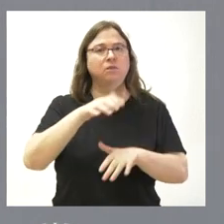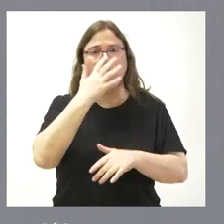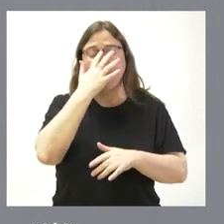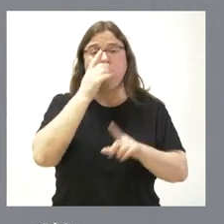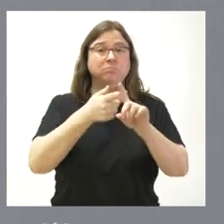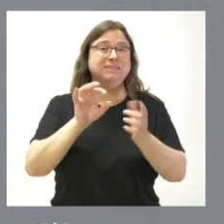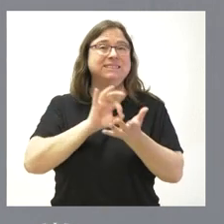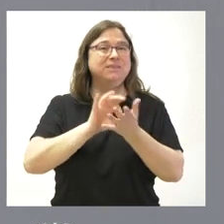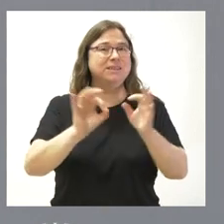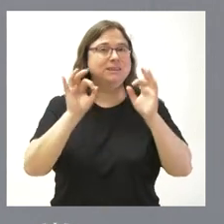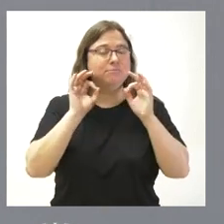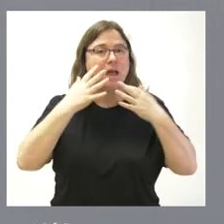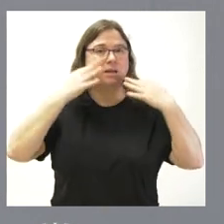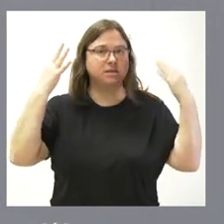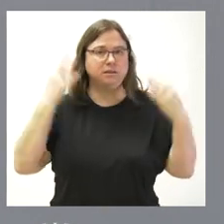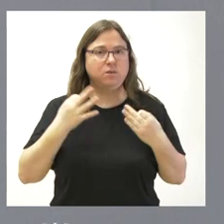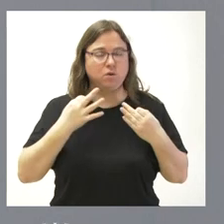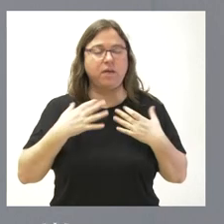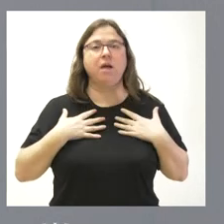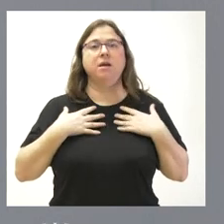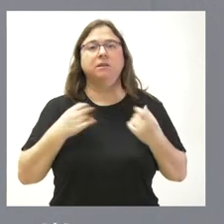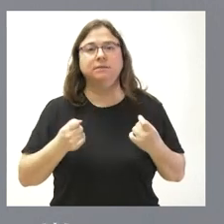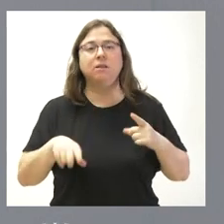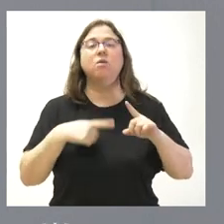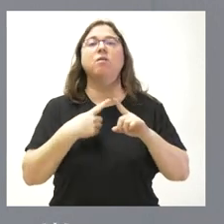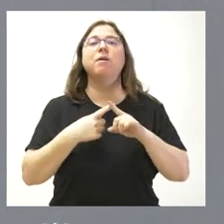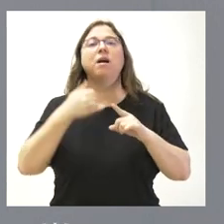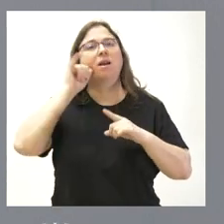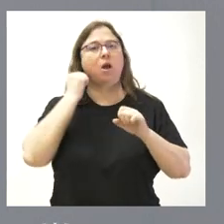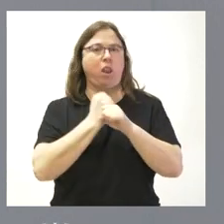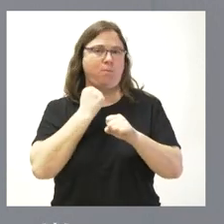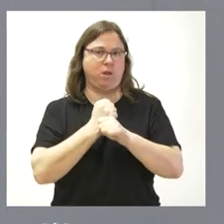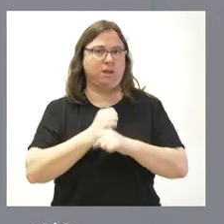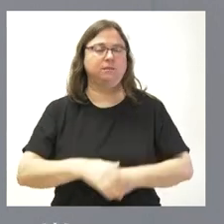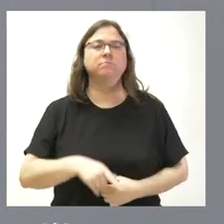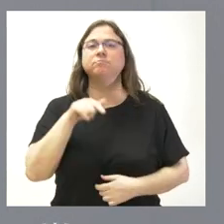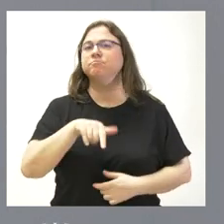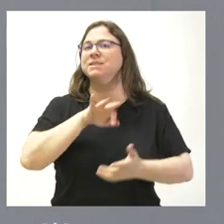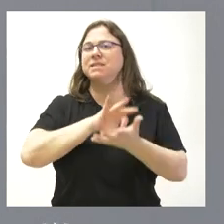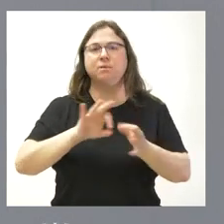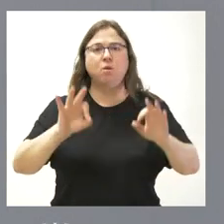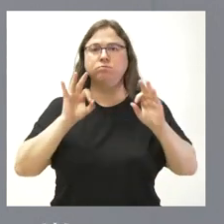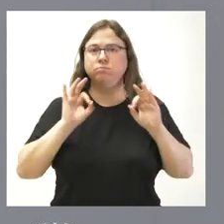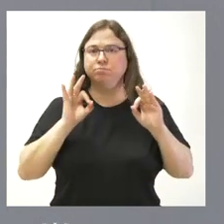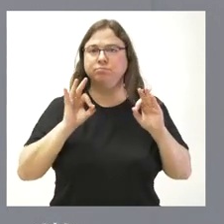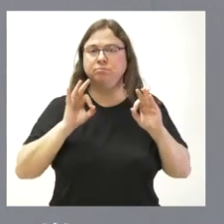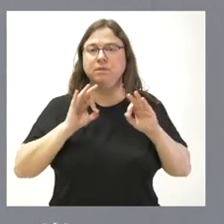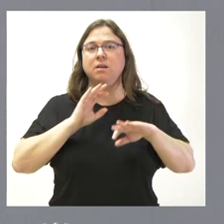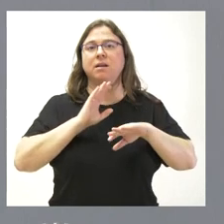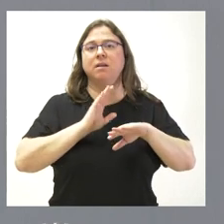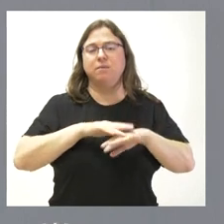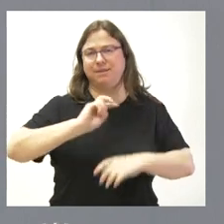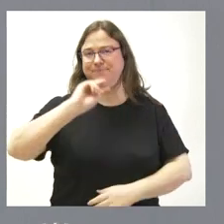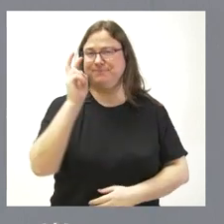un servicio especializado de seguridad salud y prevención de riesgos laborales se trata de este servicio especializado en diferentas